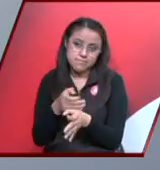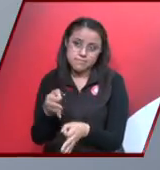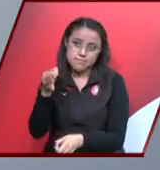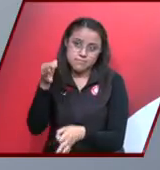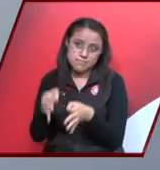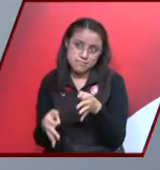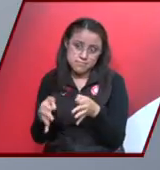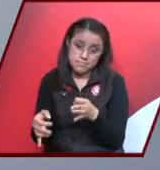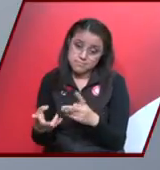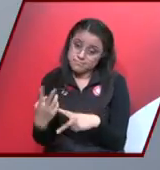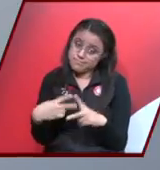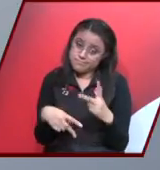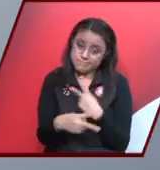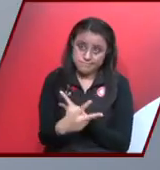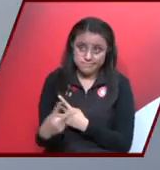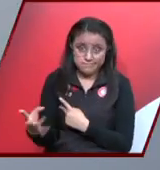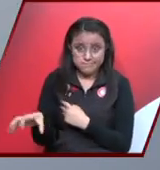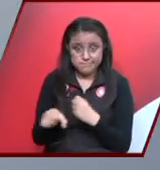justicia